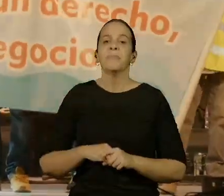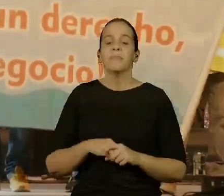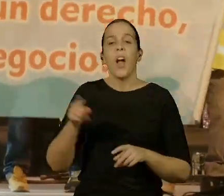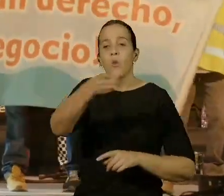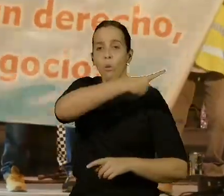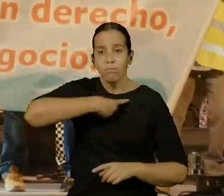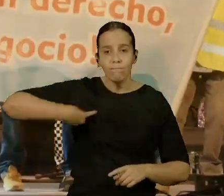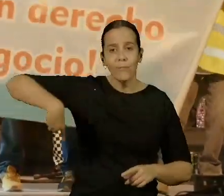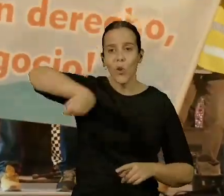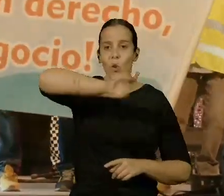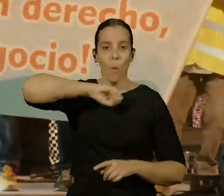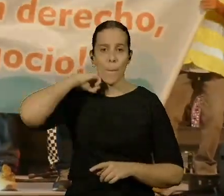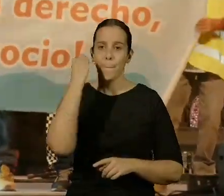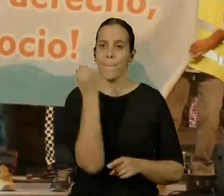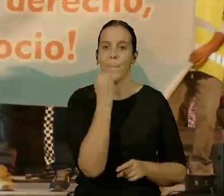Tenemos que protestar,